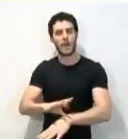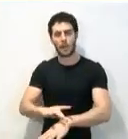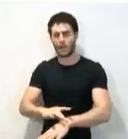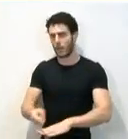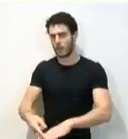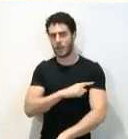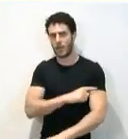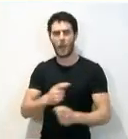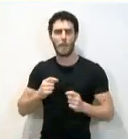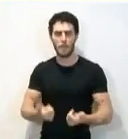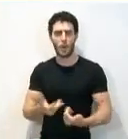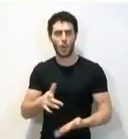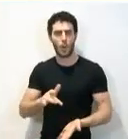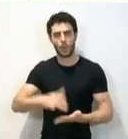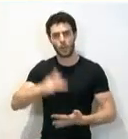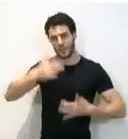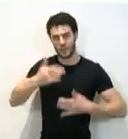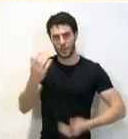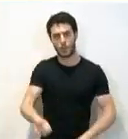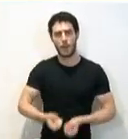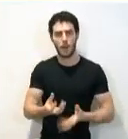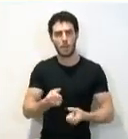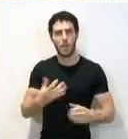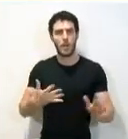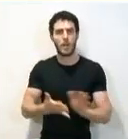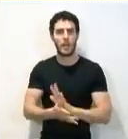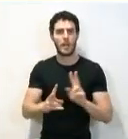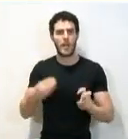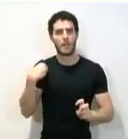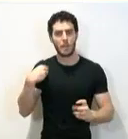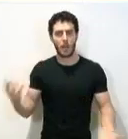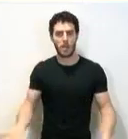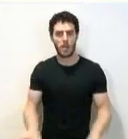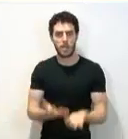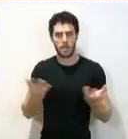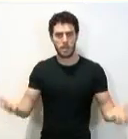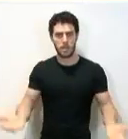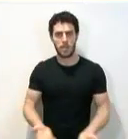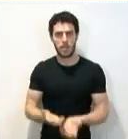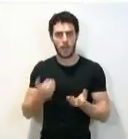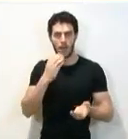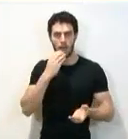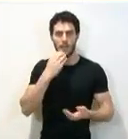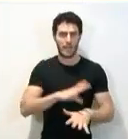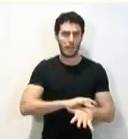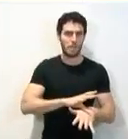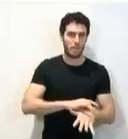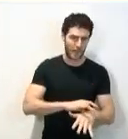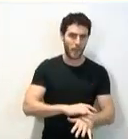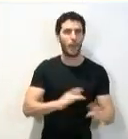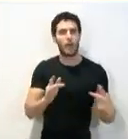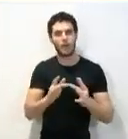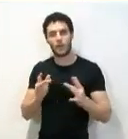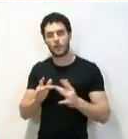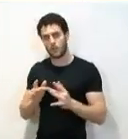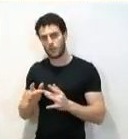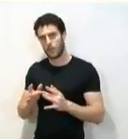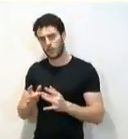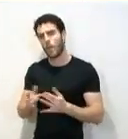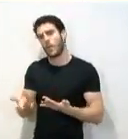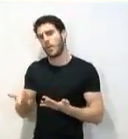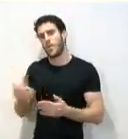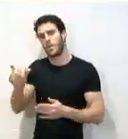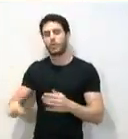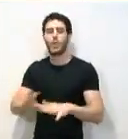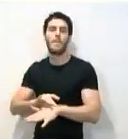el relato de sus síntomas. Eso no tiene mucha importancia si la relación médico-médica de atención primaria con el paciente lo conoce, pues más o